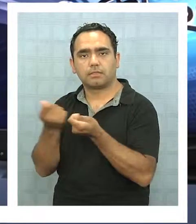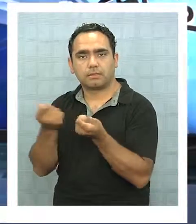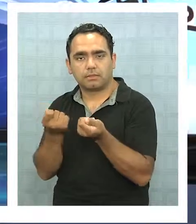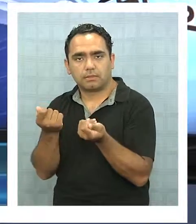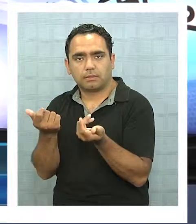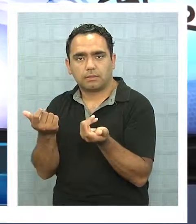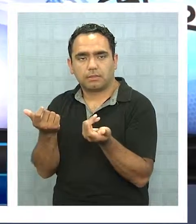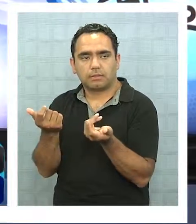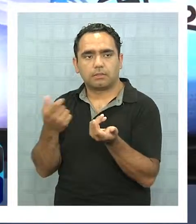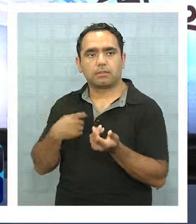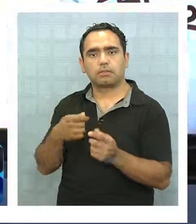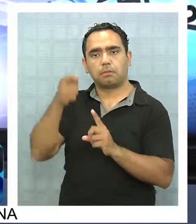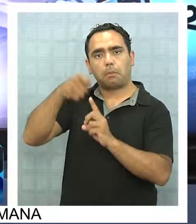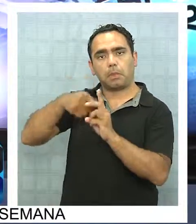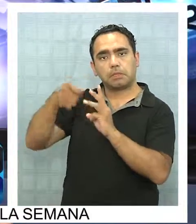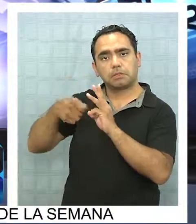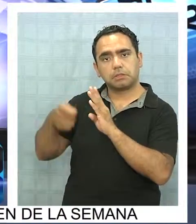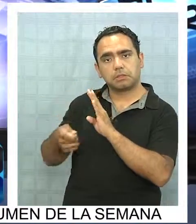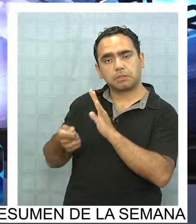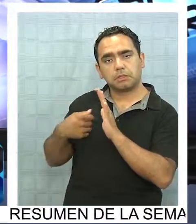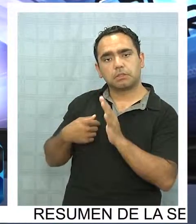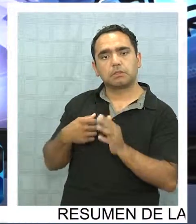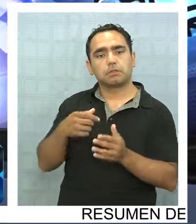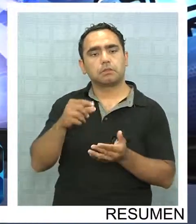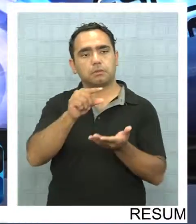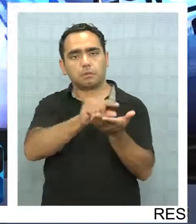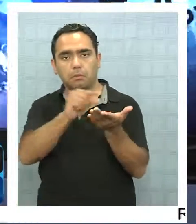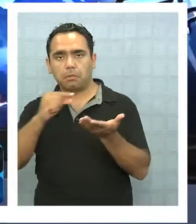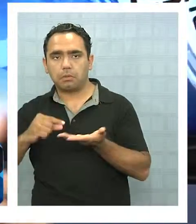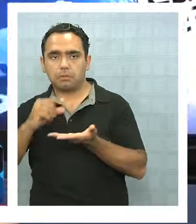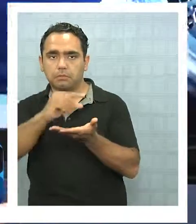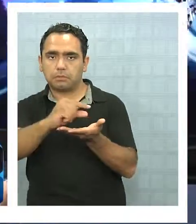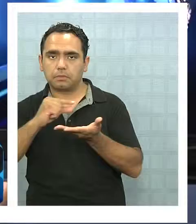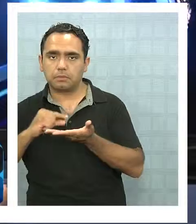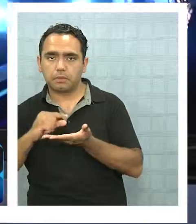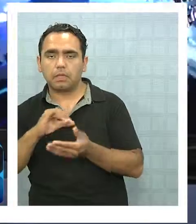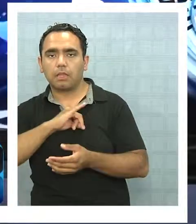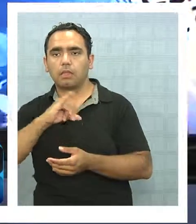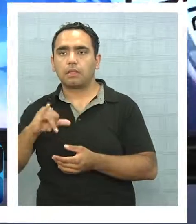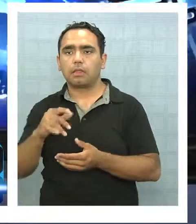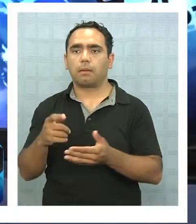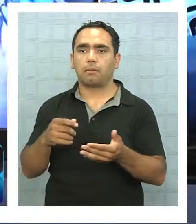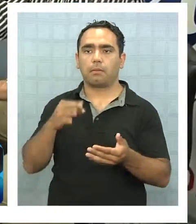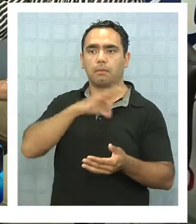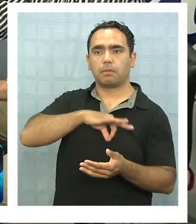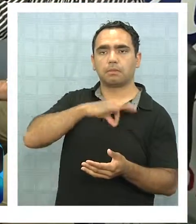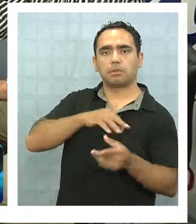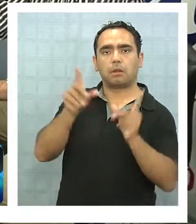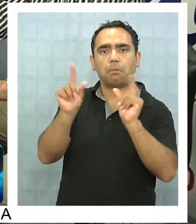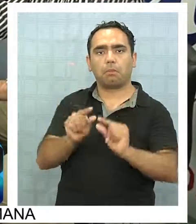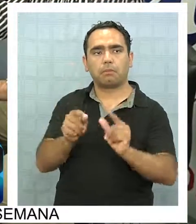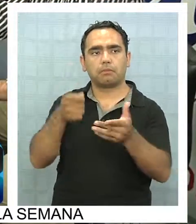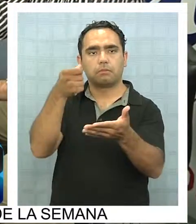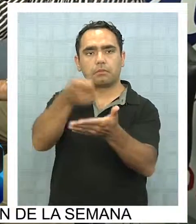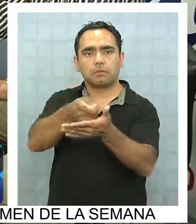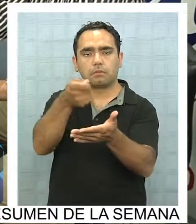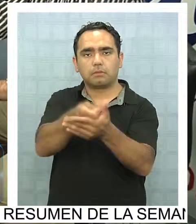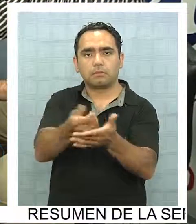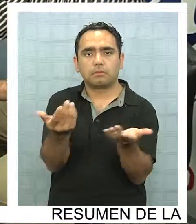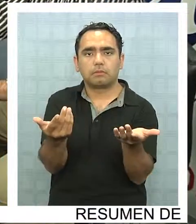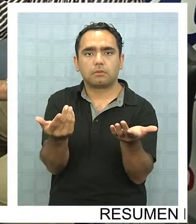meses se cotiza, se extrae de los salarios mucho más de lo que se paga en pensiones, todos los meses, mes tras